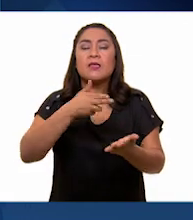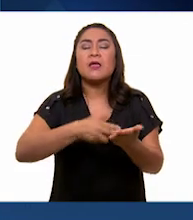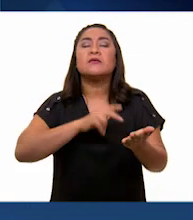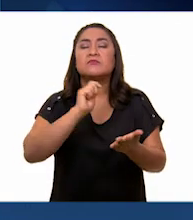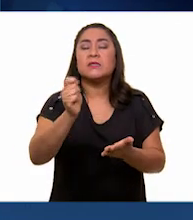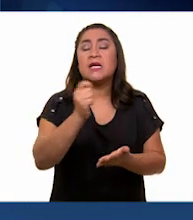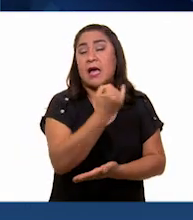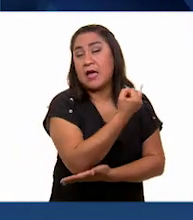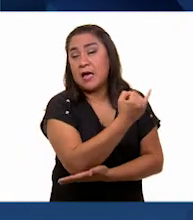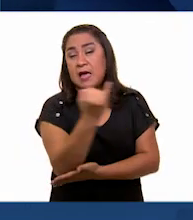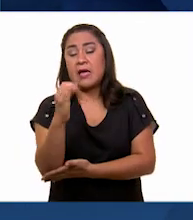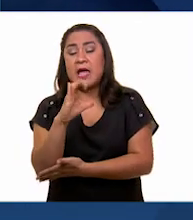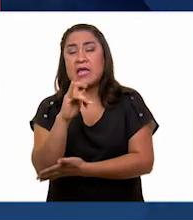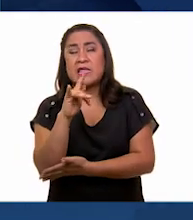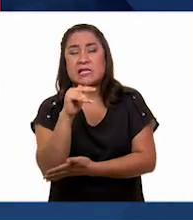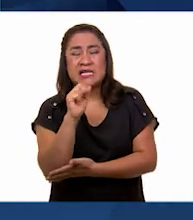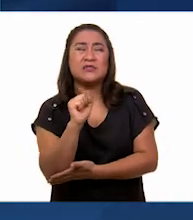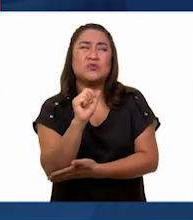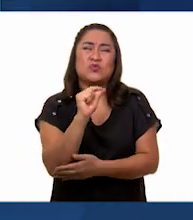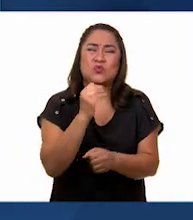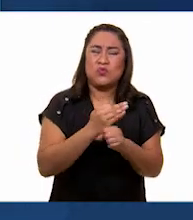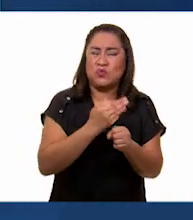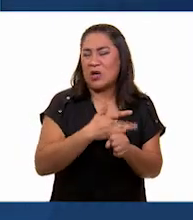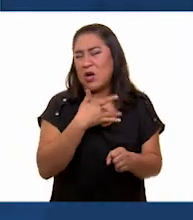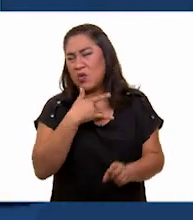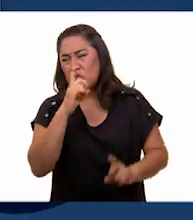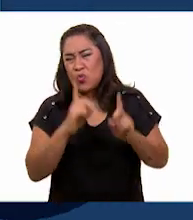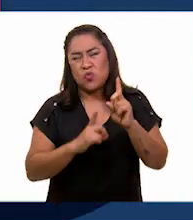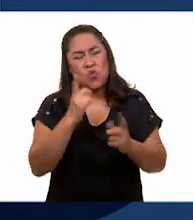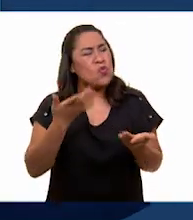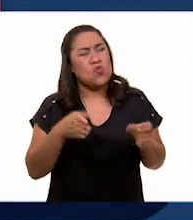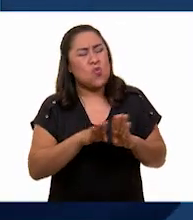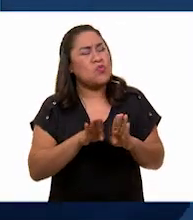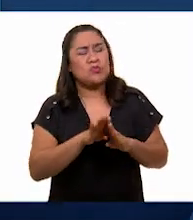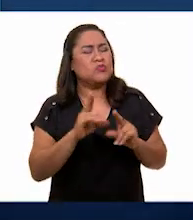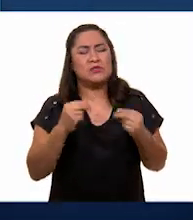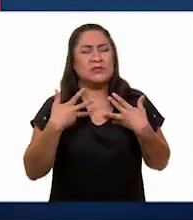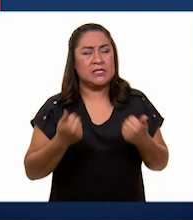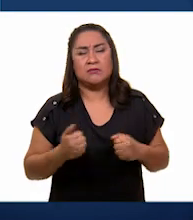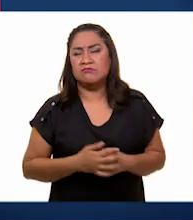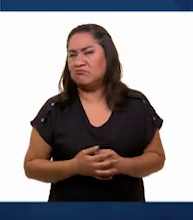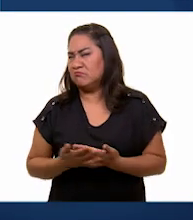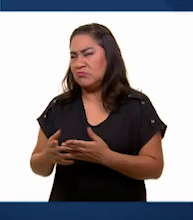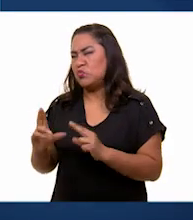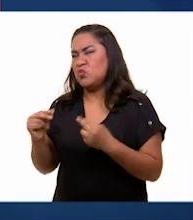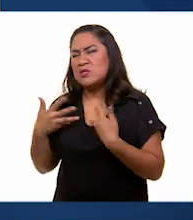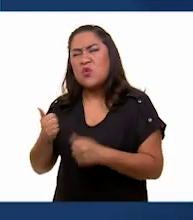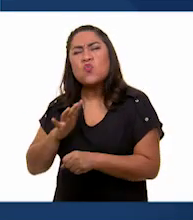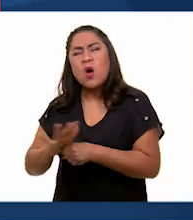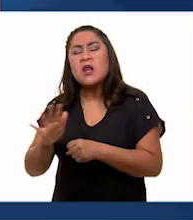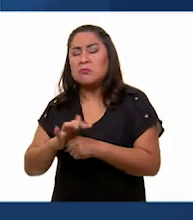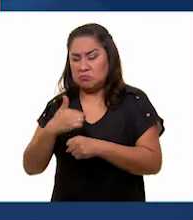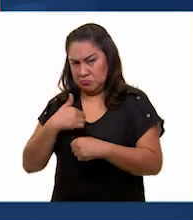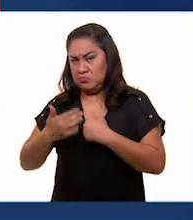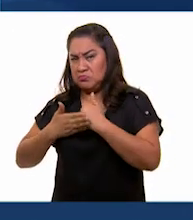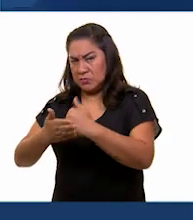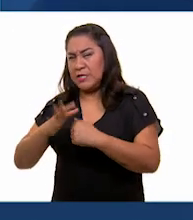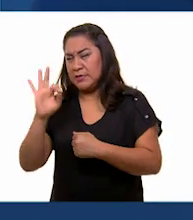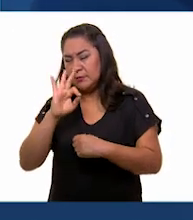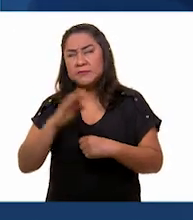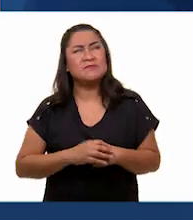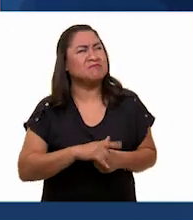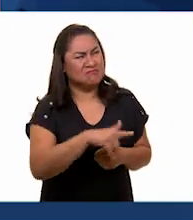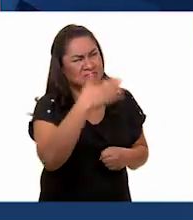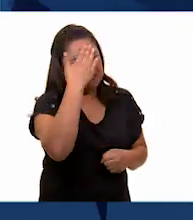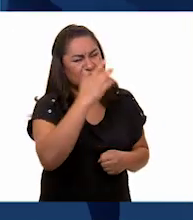Cactáceas y tengo un problema que resolver, pero no lo entiendo. ¿Y qué es lo que no entiendes? Quizá te puedo ayudar. Carola, ¿tú sabes qué